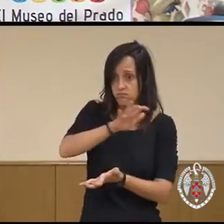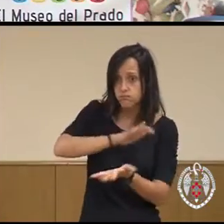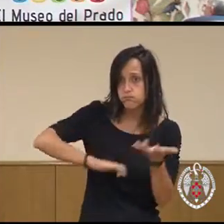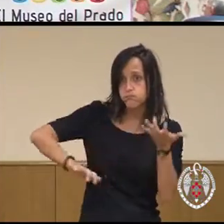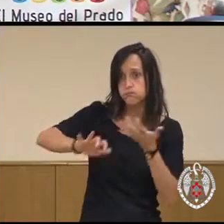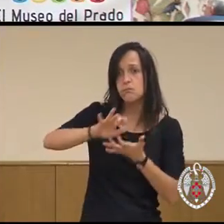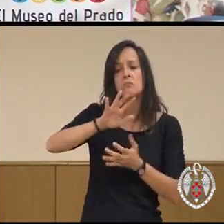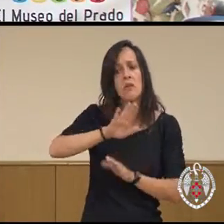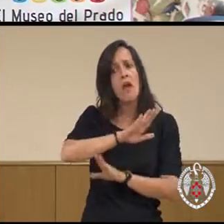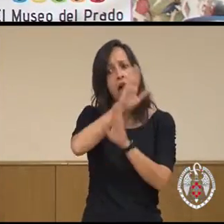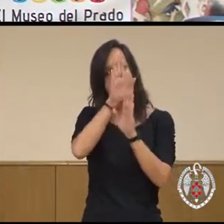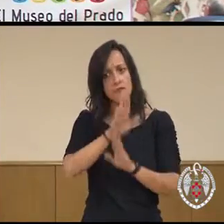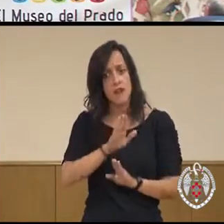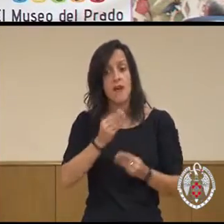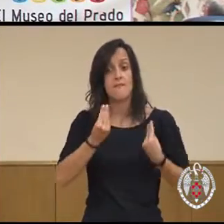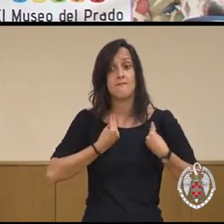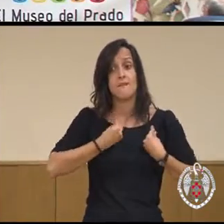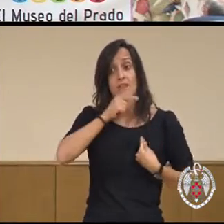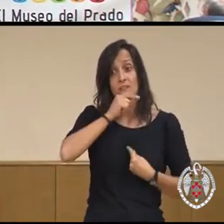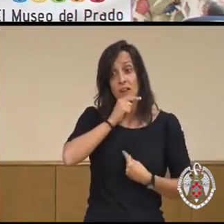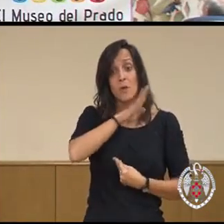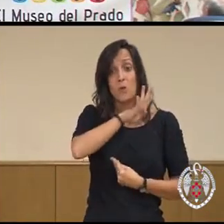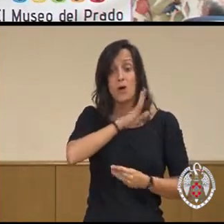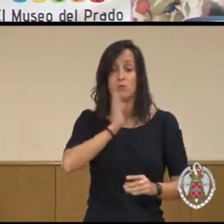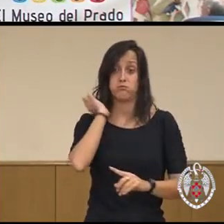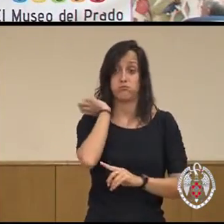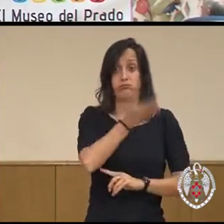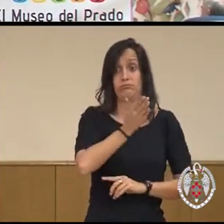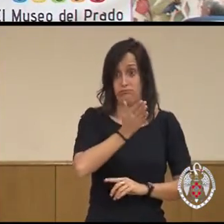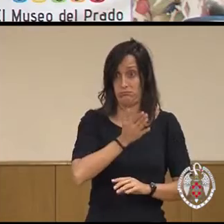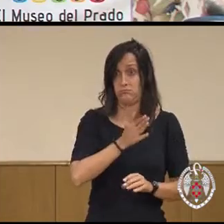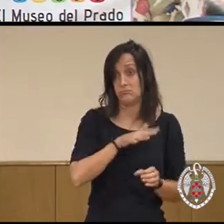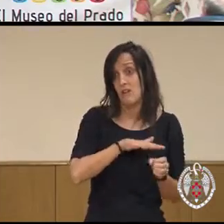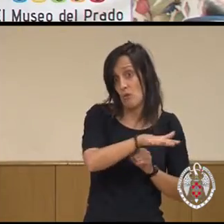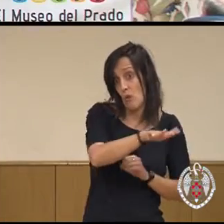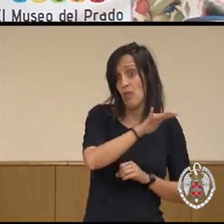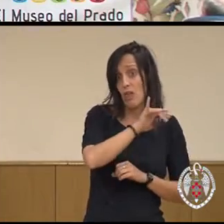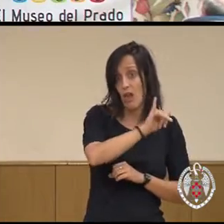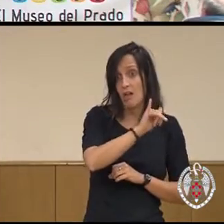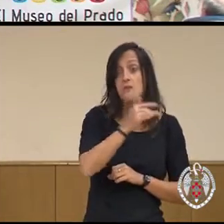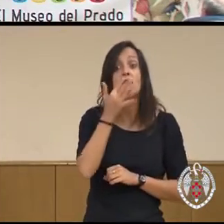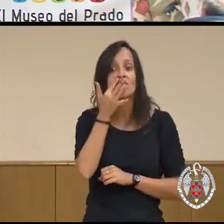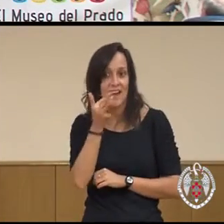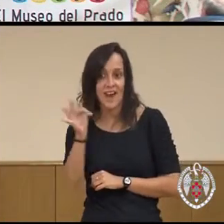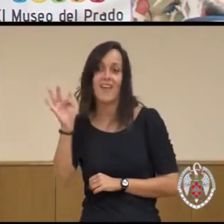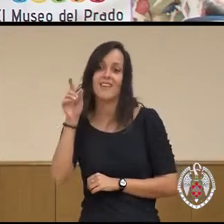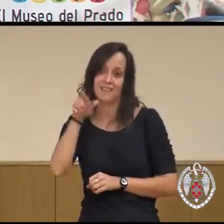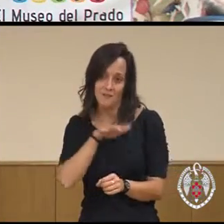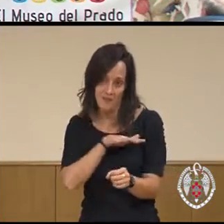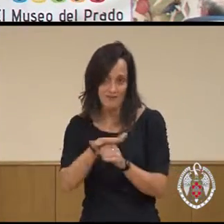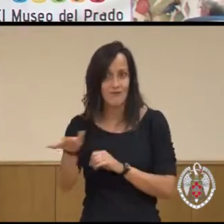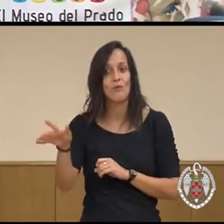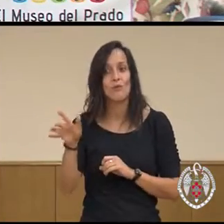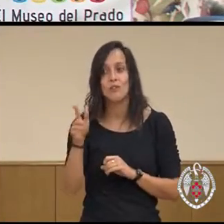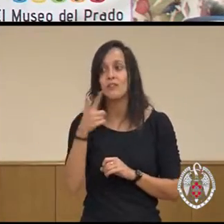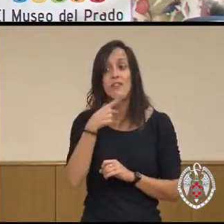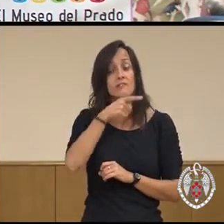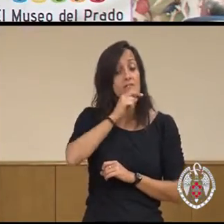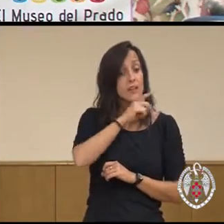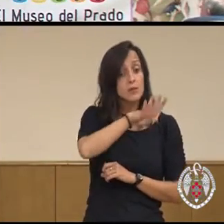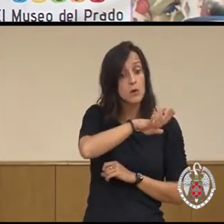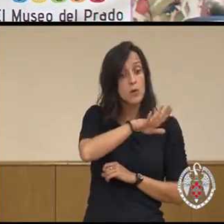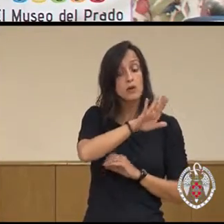crudamente IV, también de sus cortesanos, por supuesto, Velázquez sufrió todo esto, porque además Felipe IV perdió